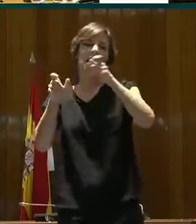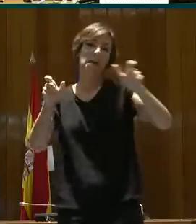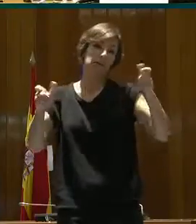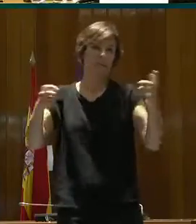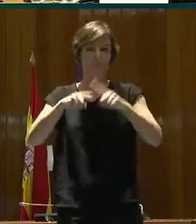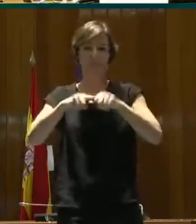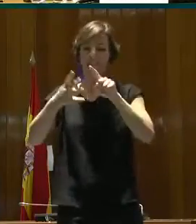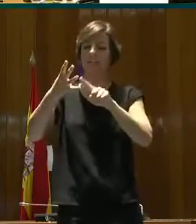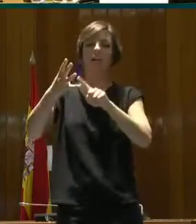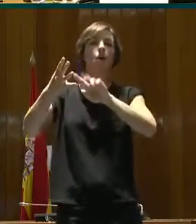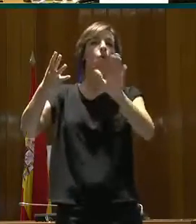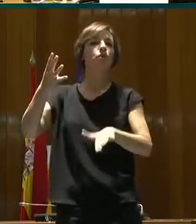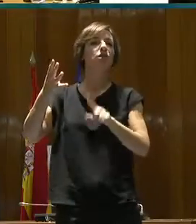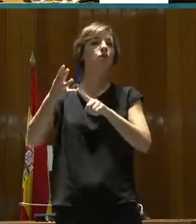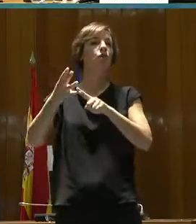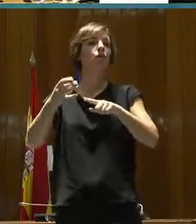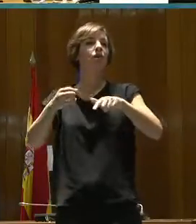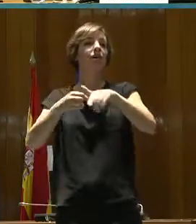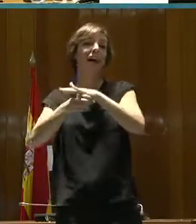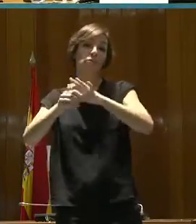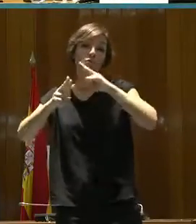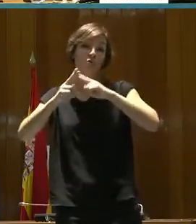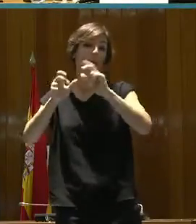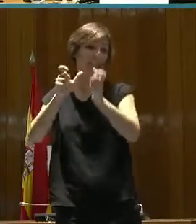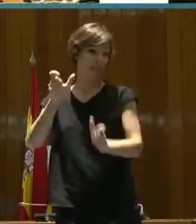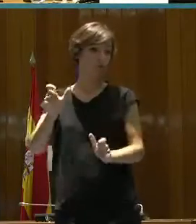castellano, y por último campos léxicos.